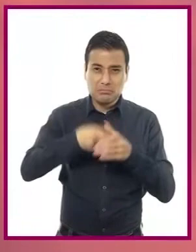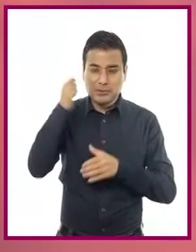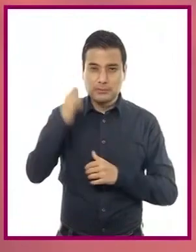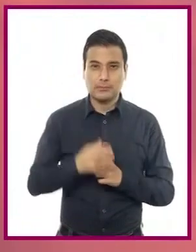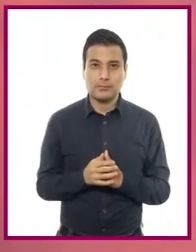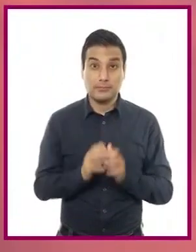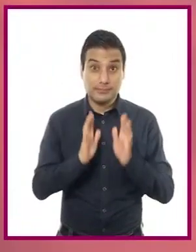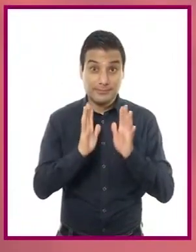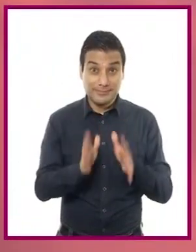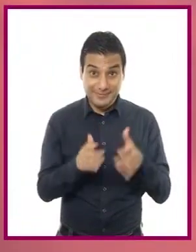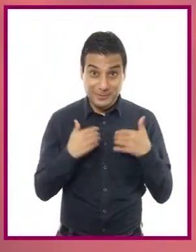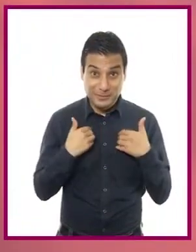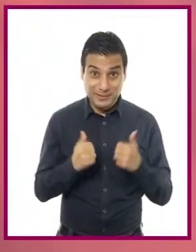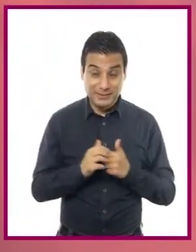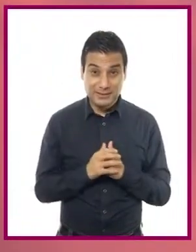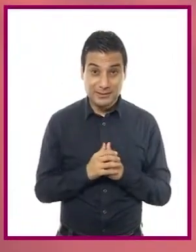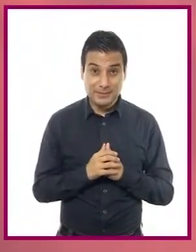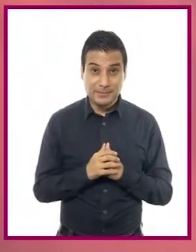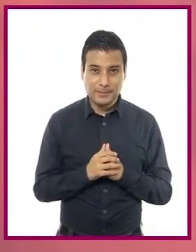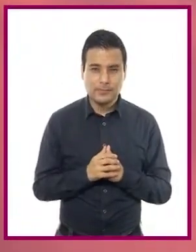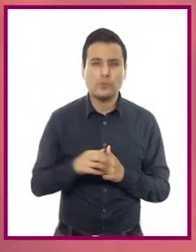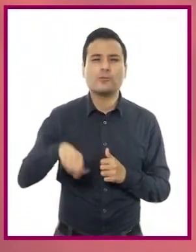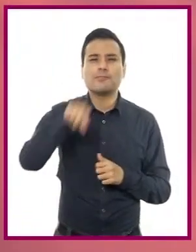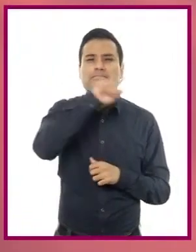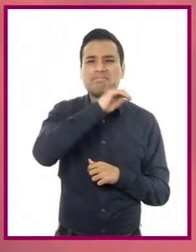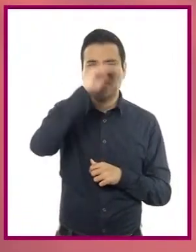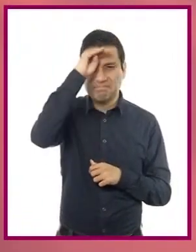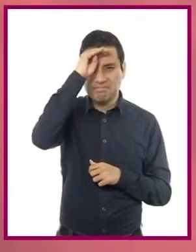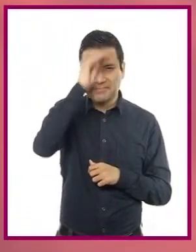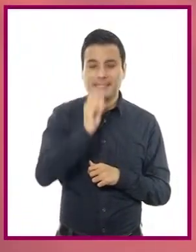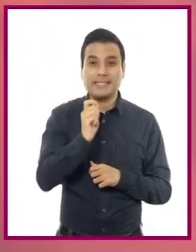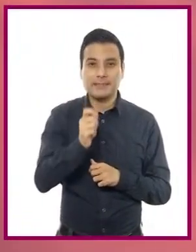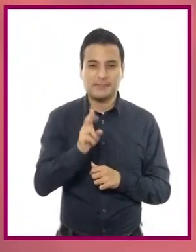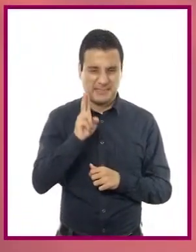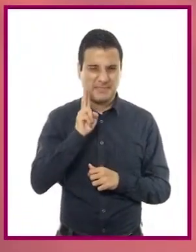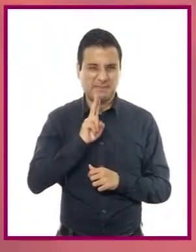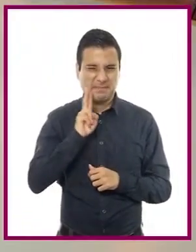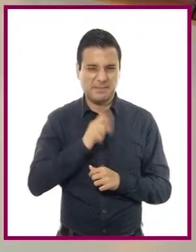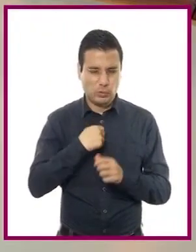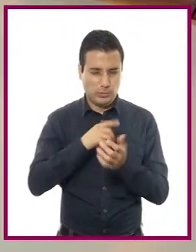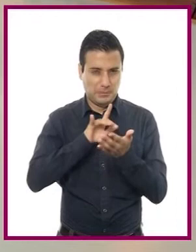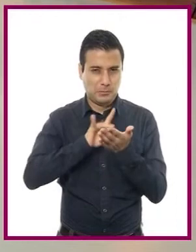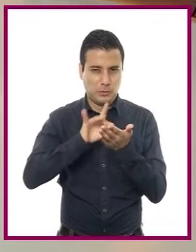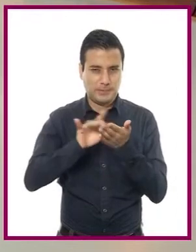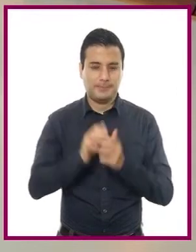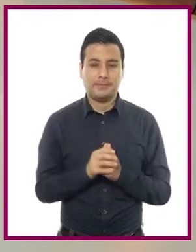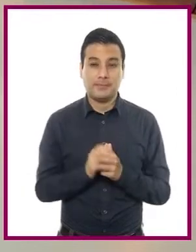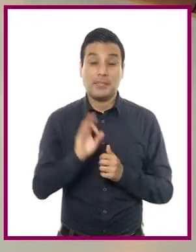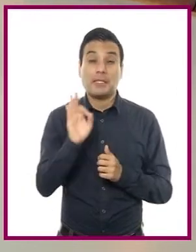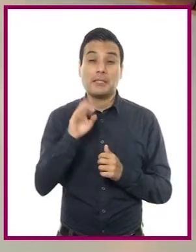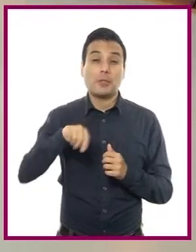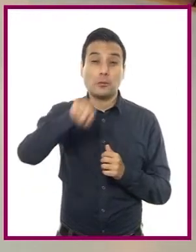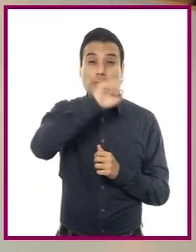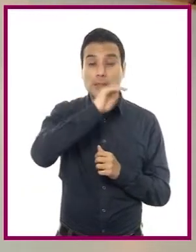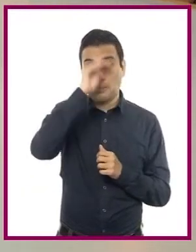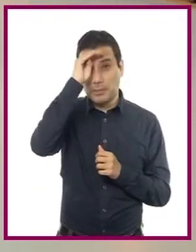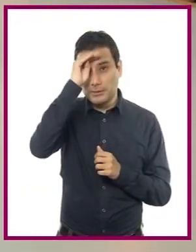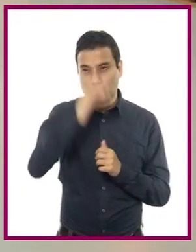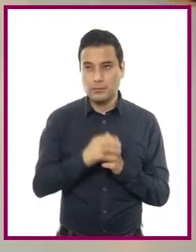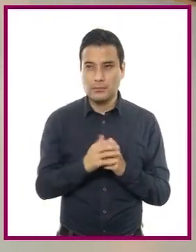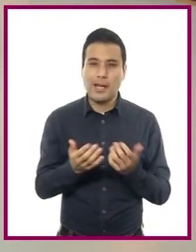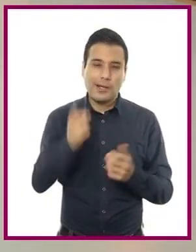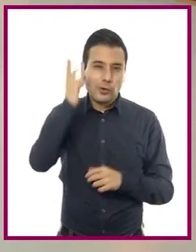¿Lo lograron? ¿Qué pensaron? Vamos a ayudarlos un poco. Probablemente pensaron en el